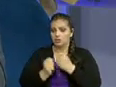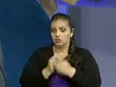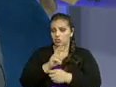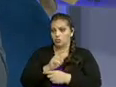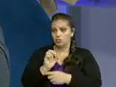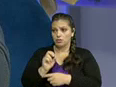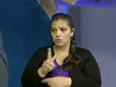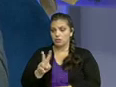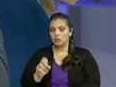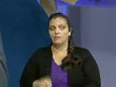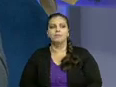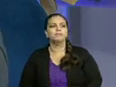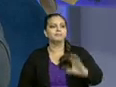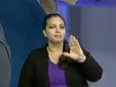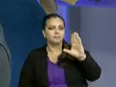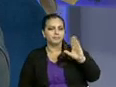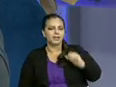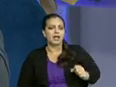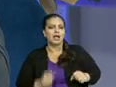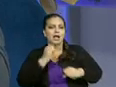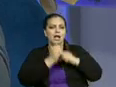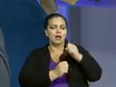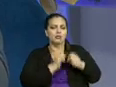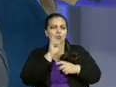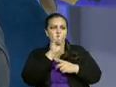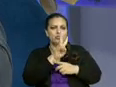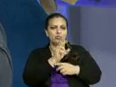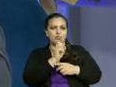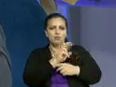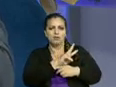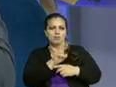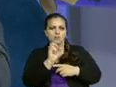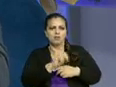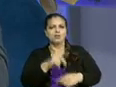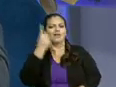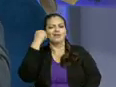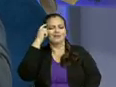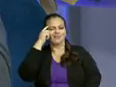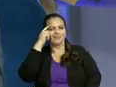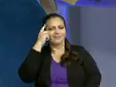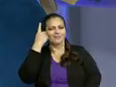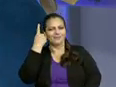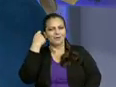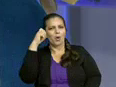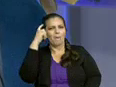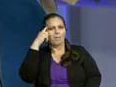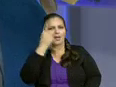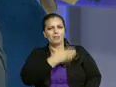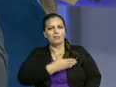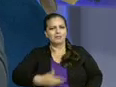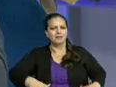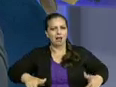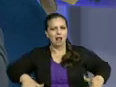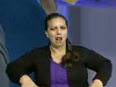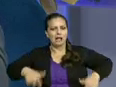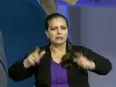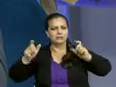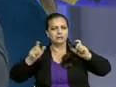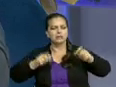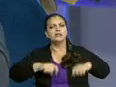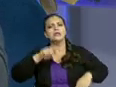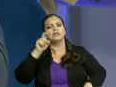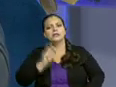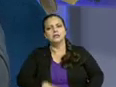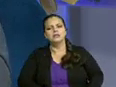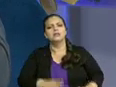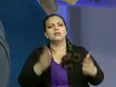acuerdos comerciales en este año. Hasta que termine este gobierno, el Ecuador tiene que dar un giro importantísimo en la política internacional